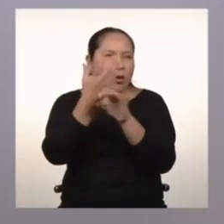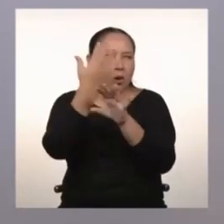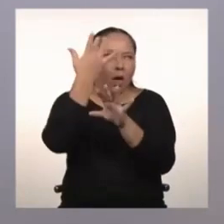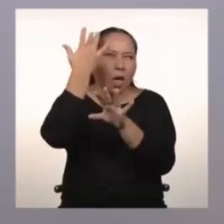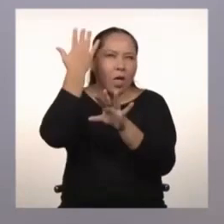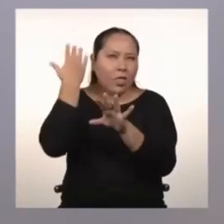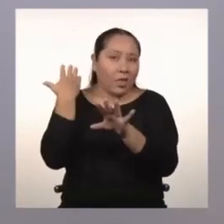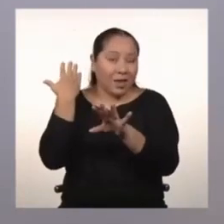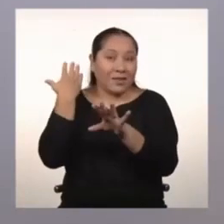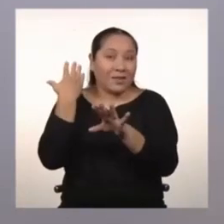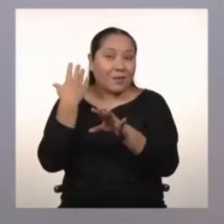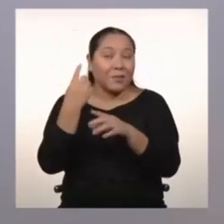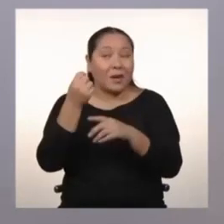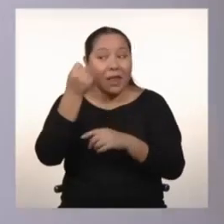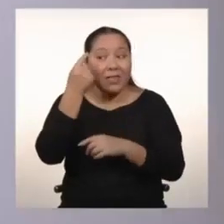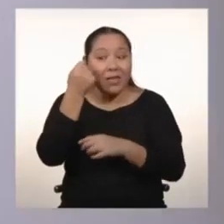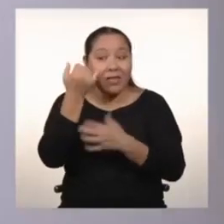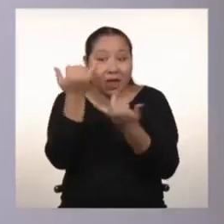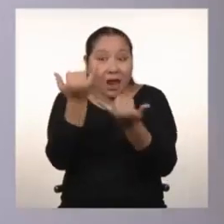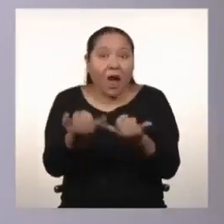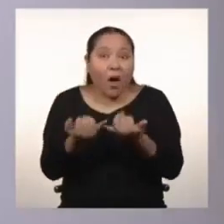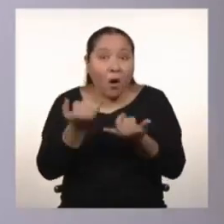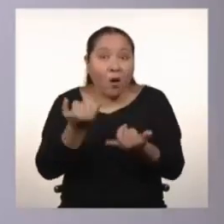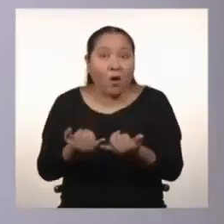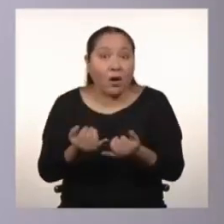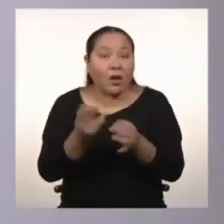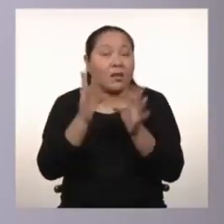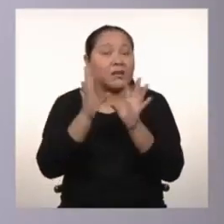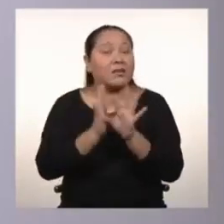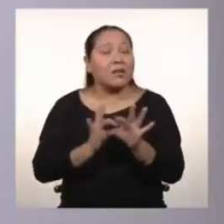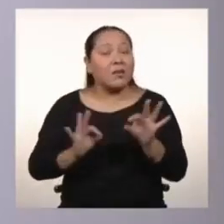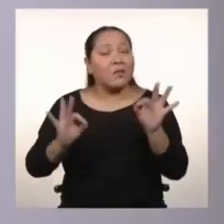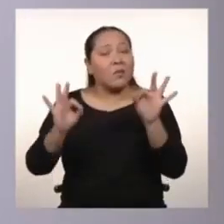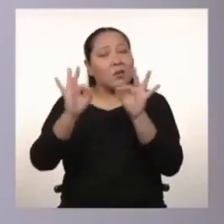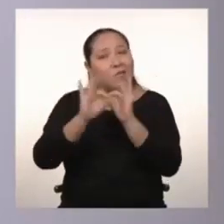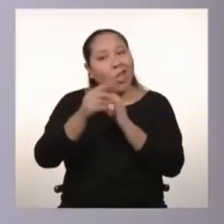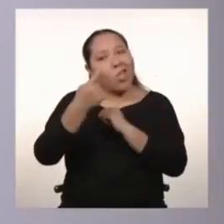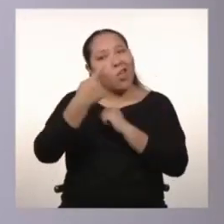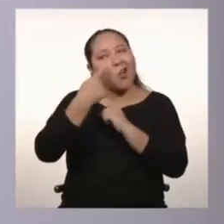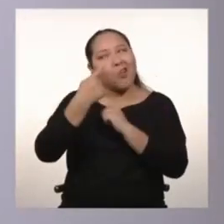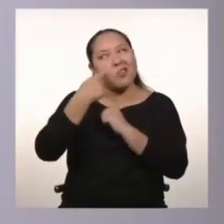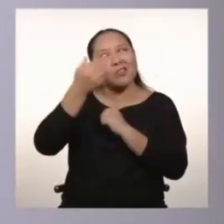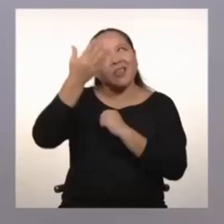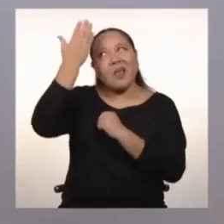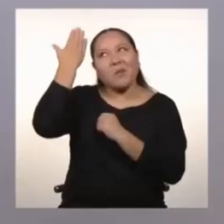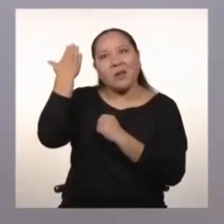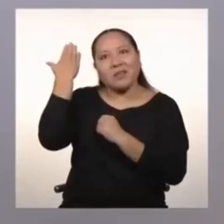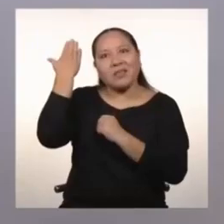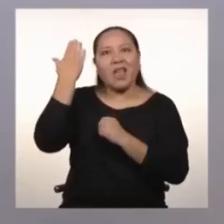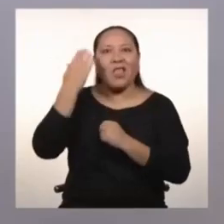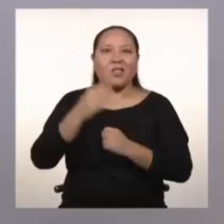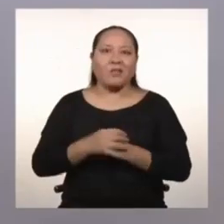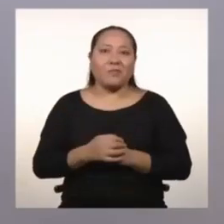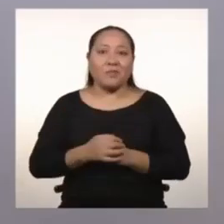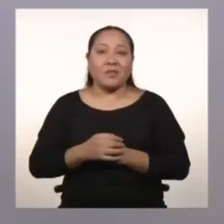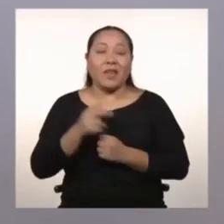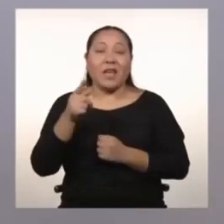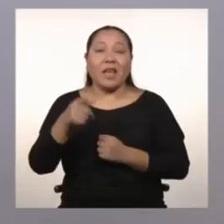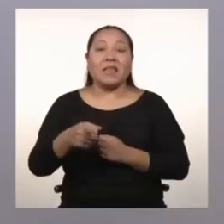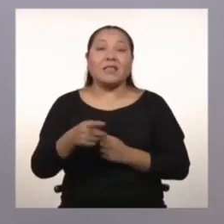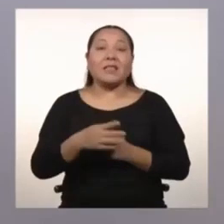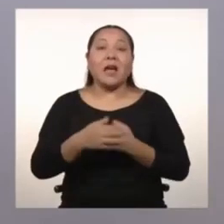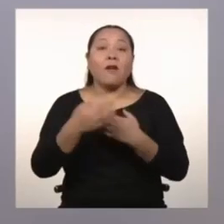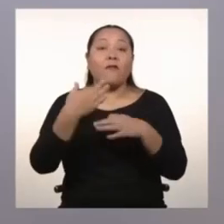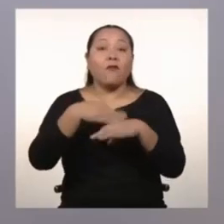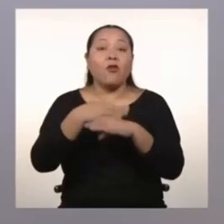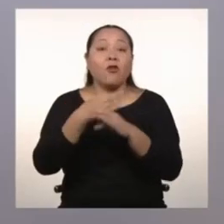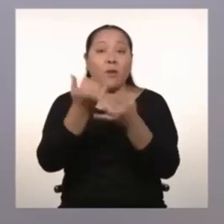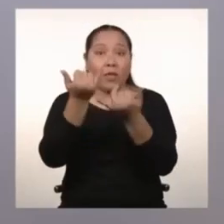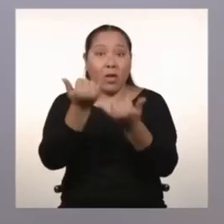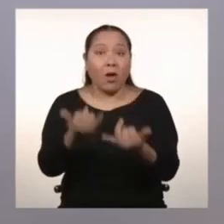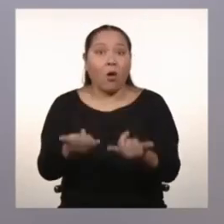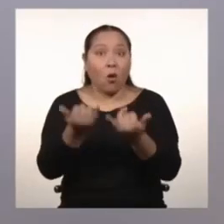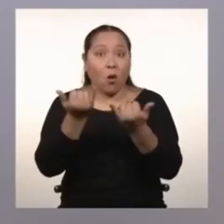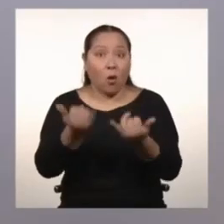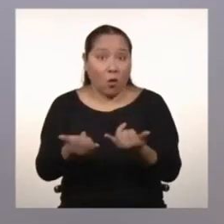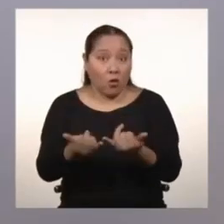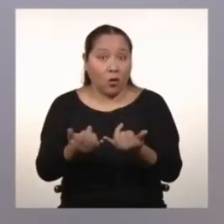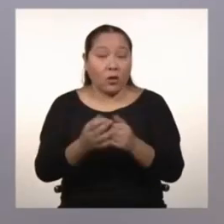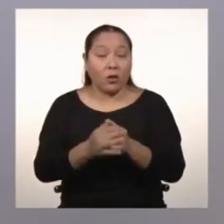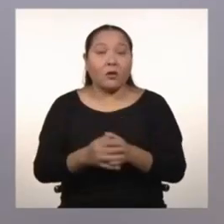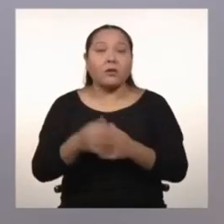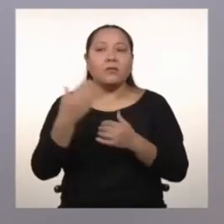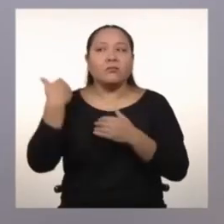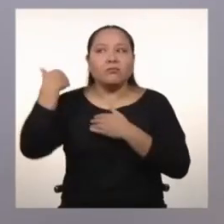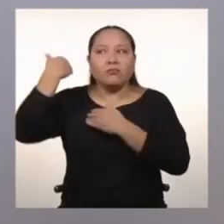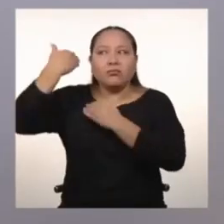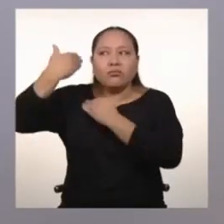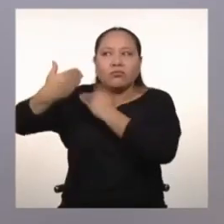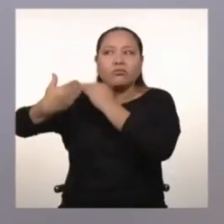entender nuestro presente, es importante conocer el pasado. El sistema en el que vivimos hoy en día es producto